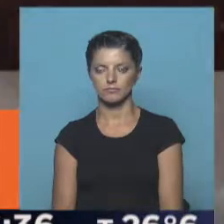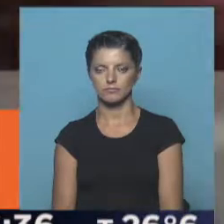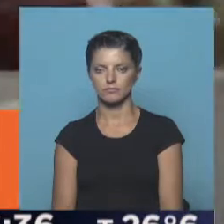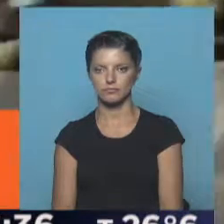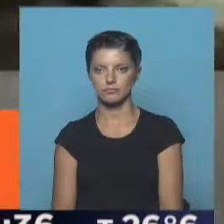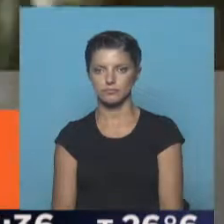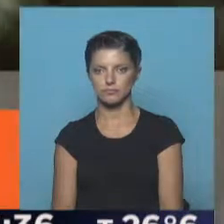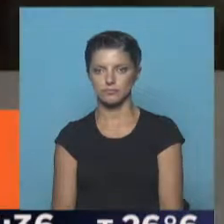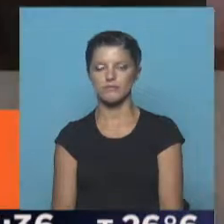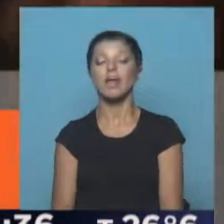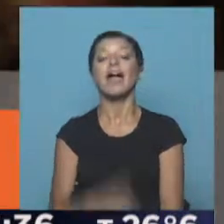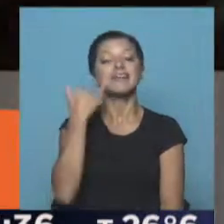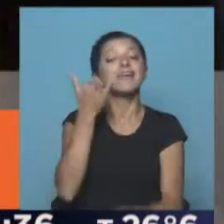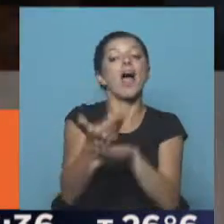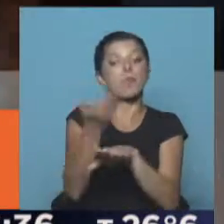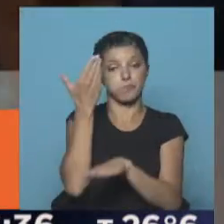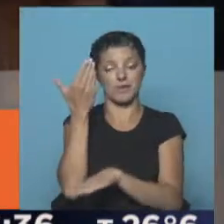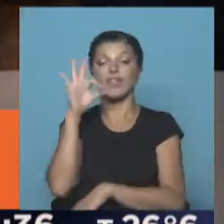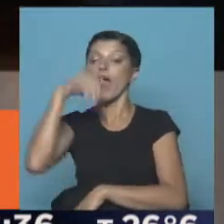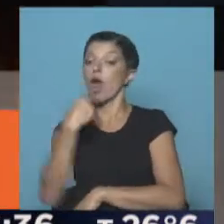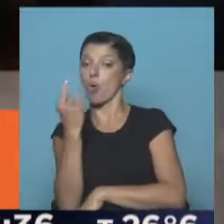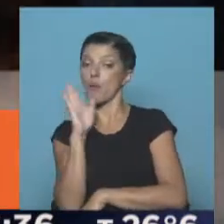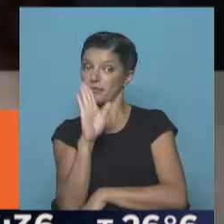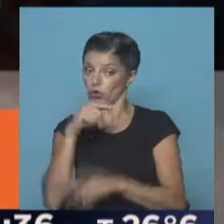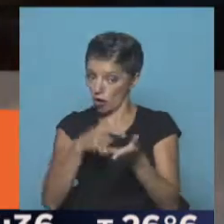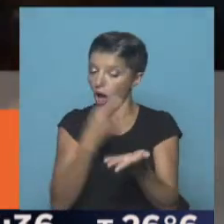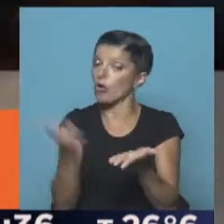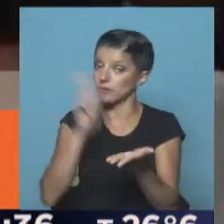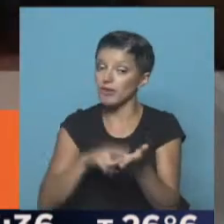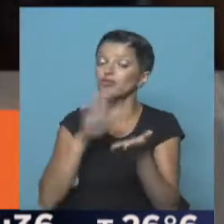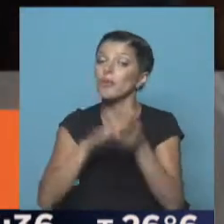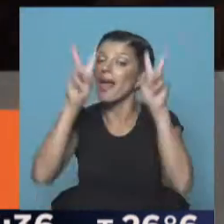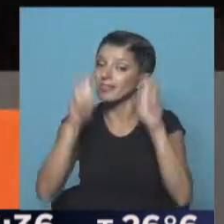No es este el primer aviso de Naciones Unidas sobre las condiciones penales en Brasil.